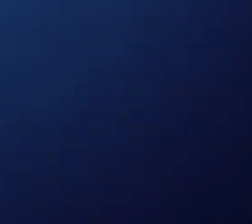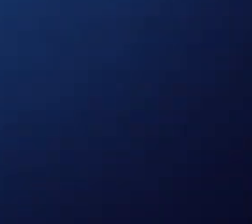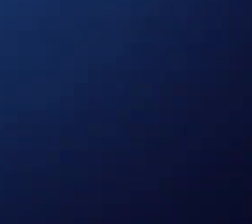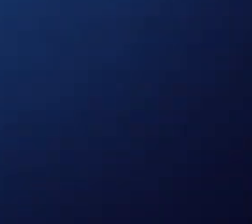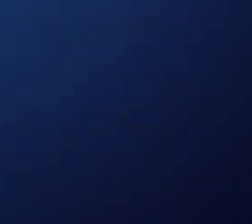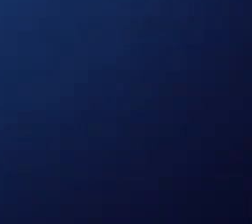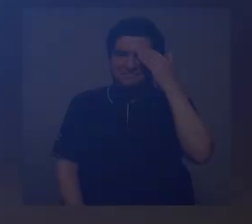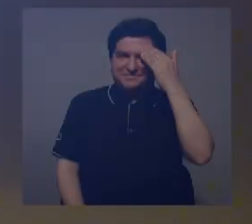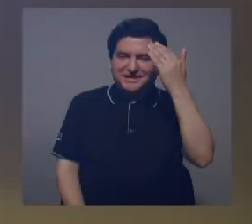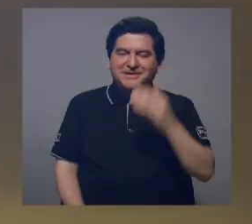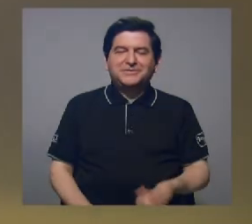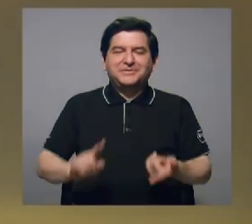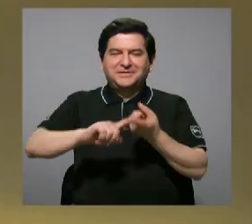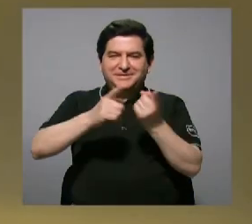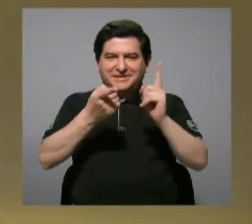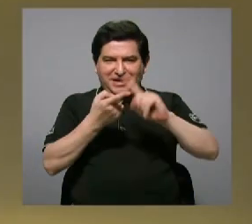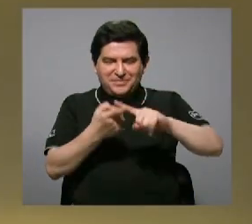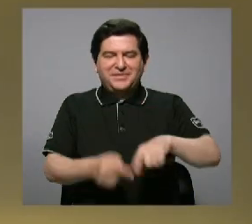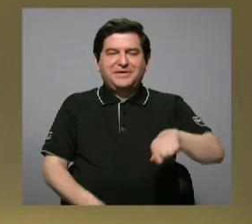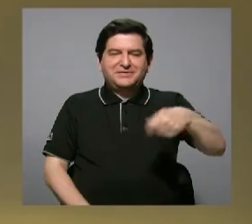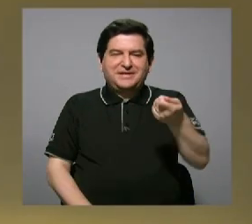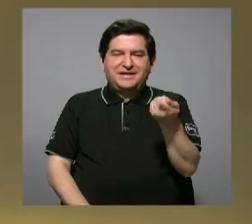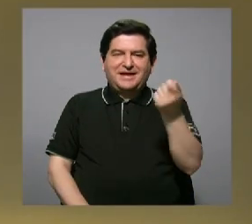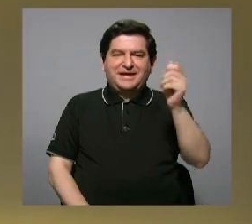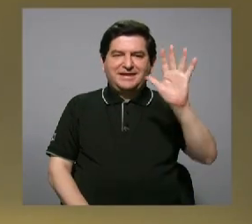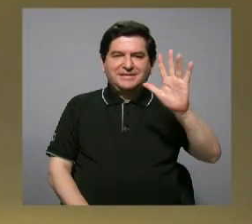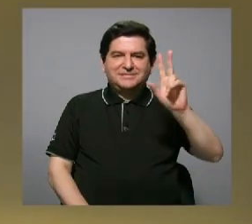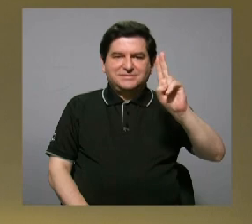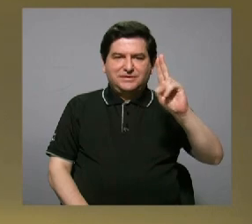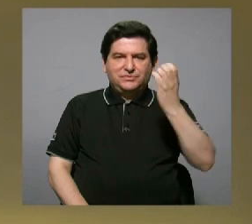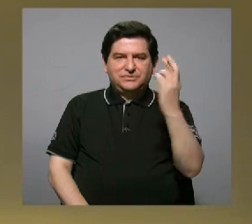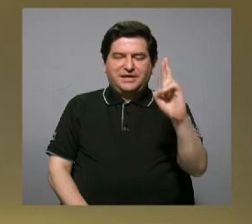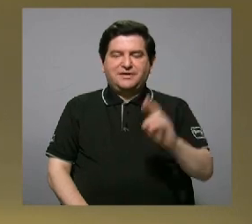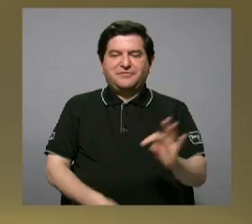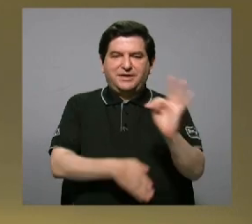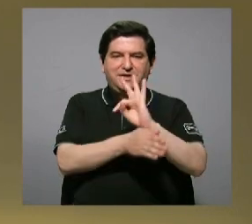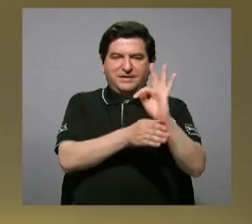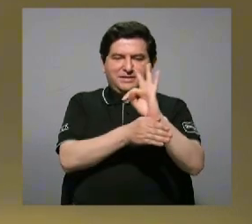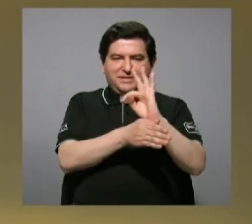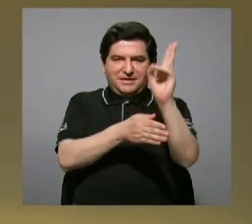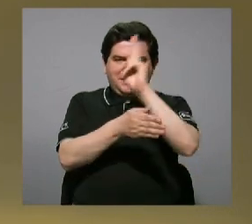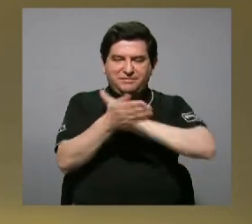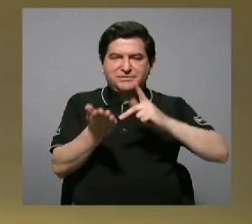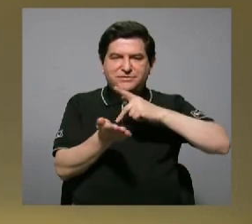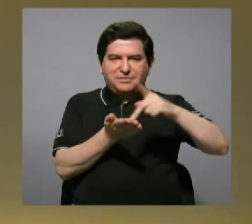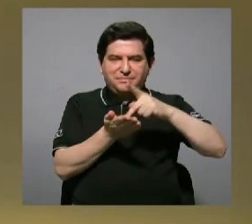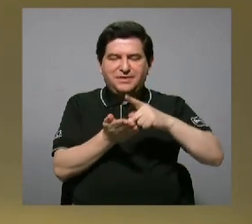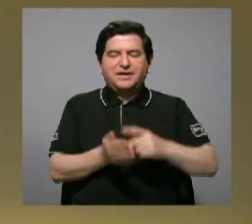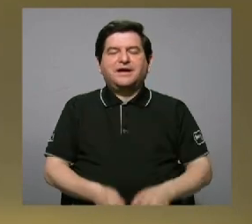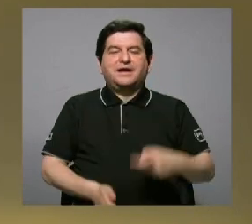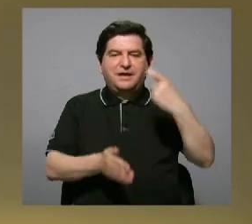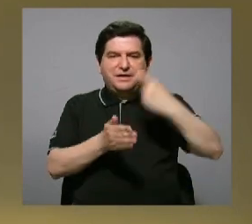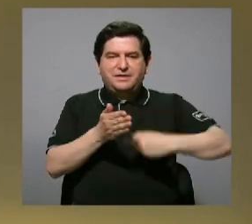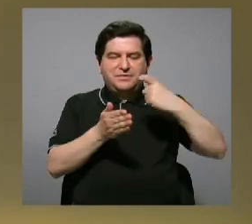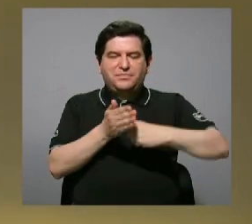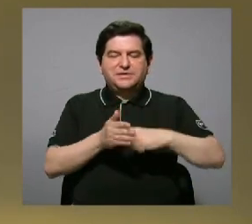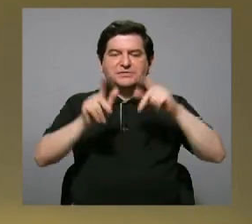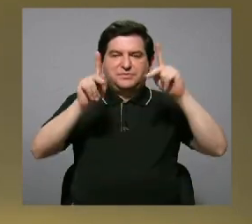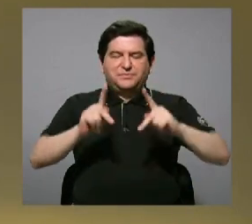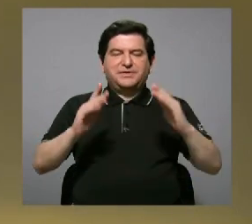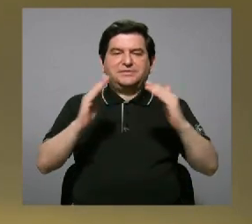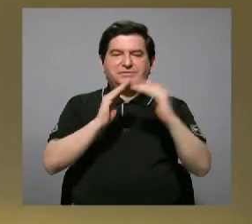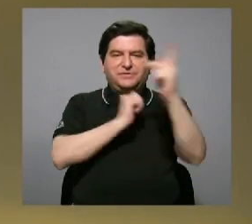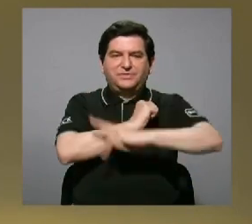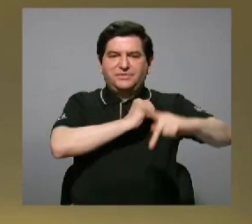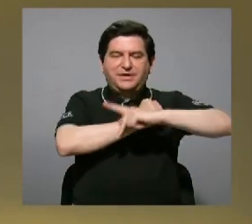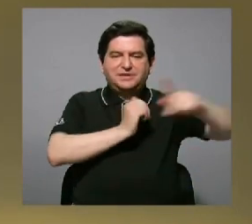Los saludamos, amigas y amigos de 15 UCR, este medio televisivo que se paga con los impuestos que tributan los habitantes de